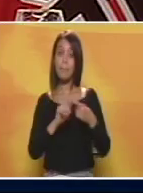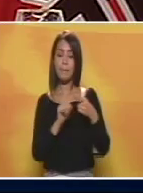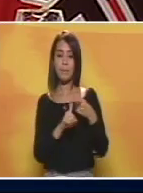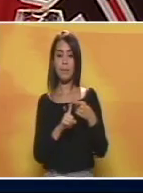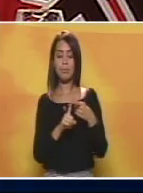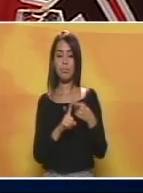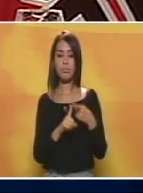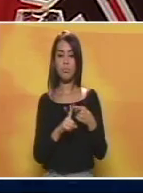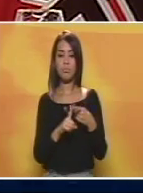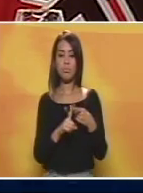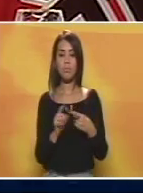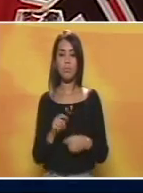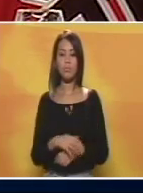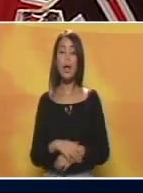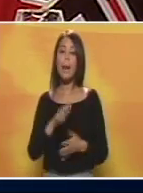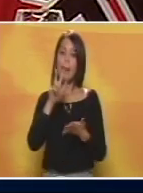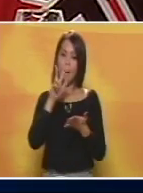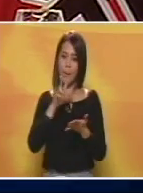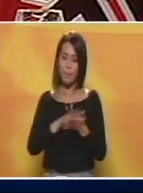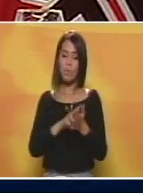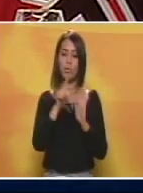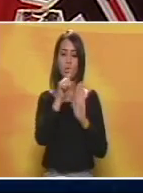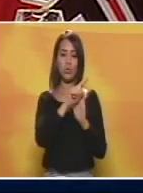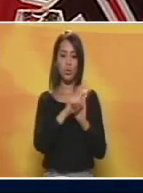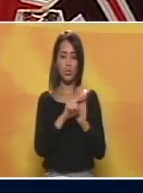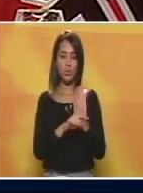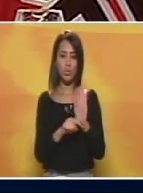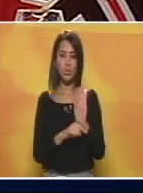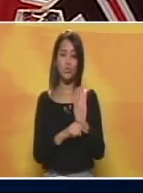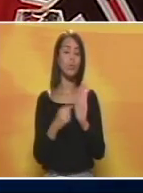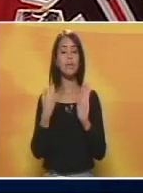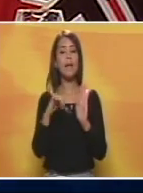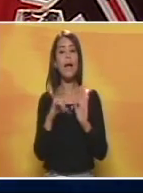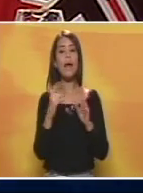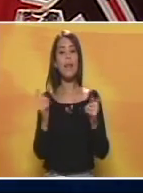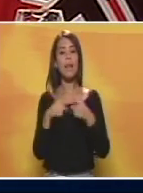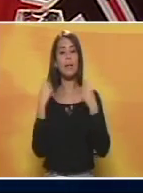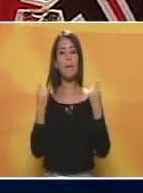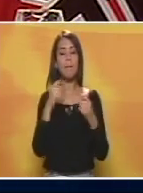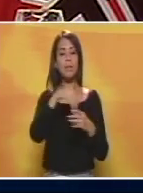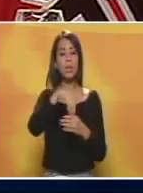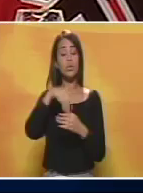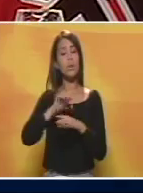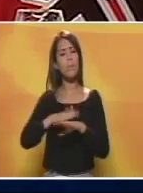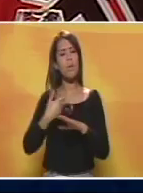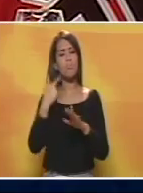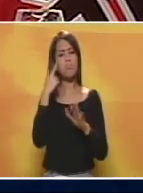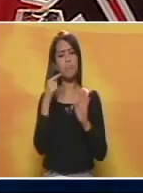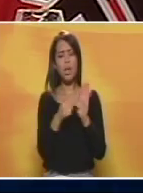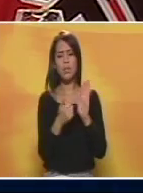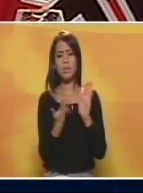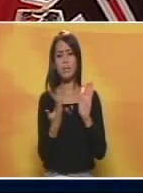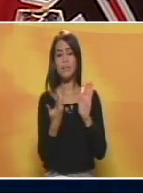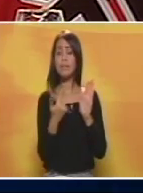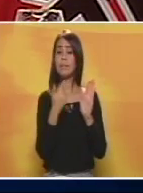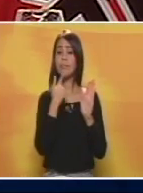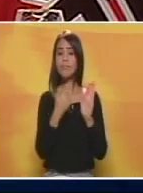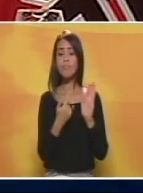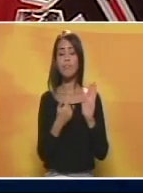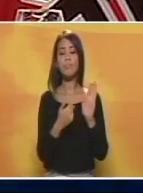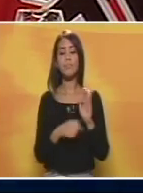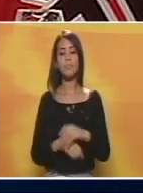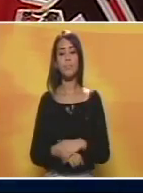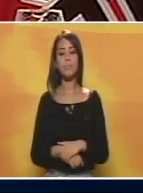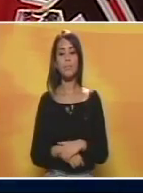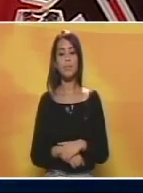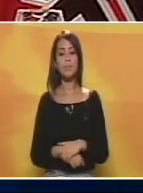sin lugar a duda, la aprobación de las normas que van a regir la campaña electoral, porque ahí está establecido de igual manera